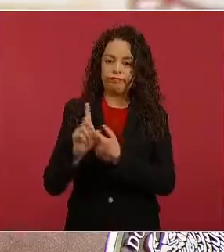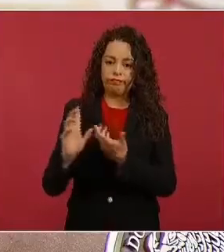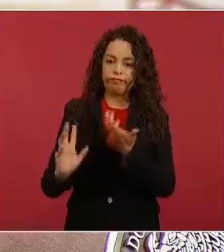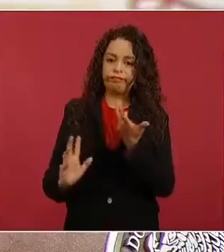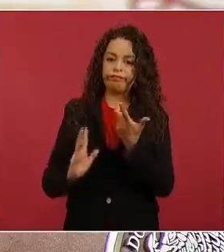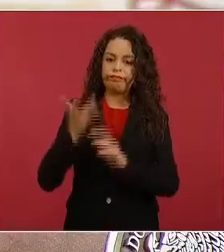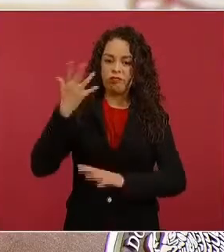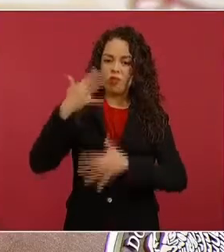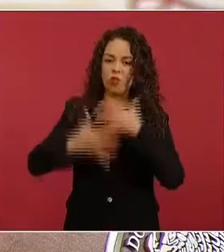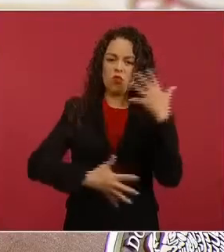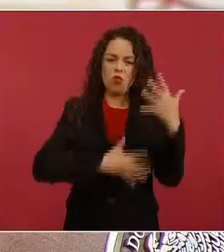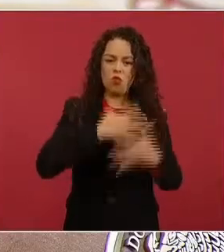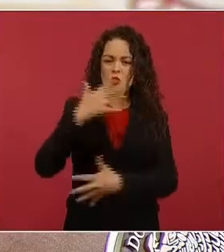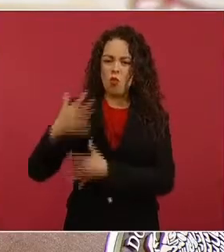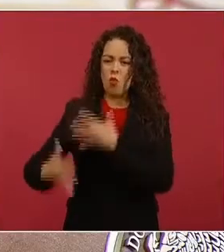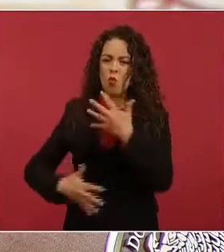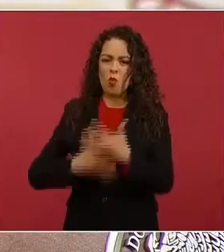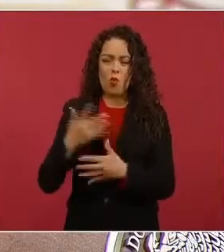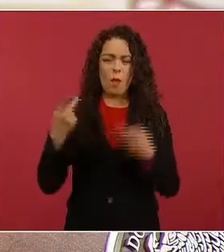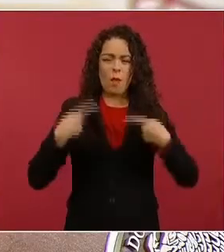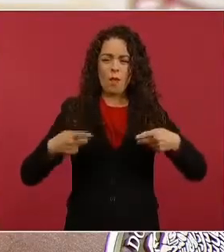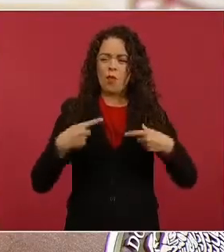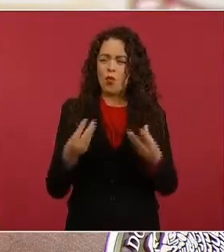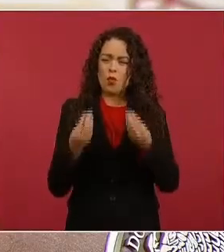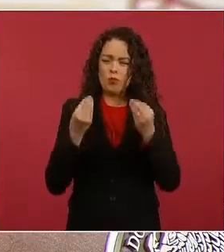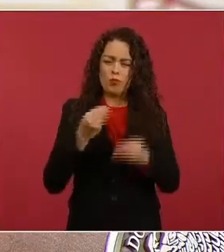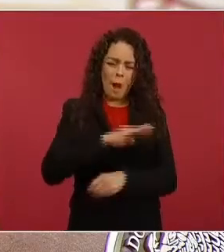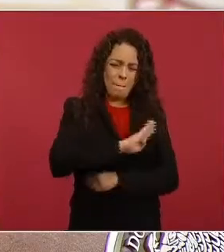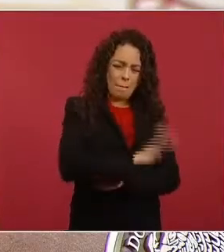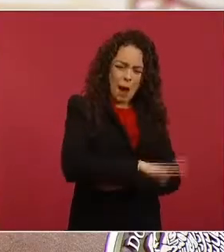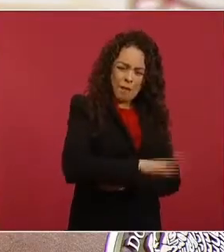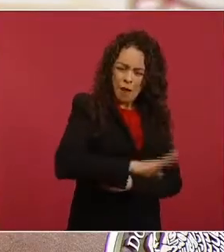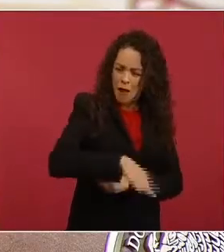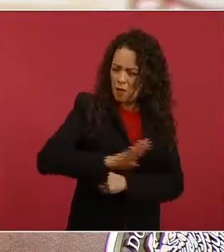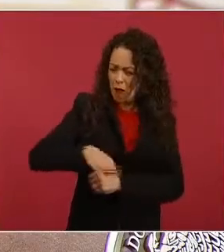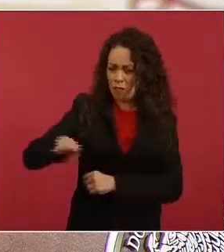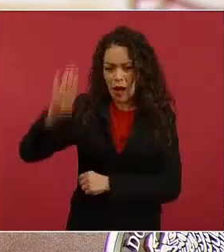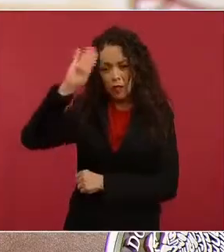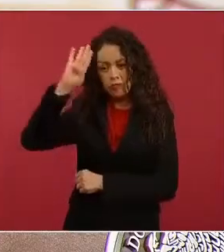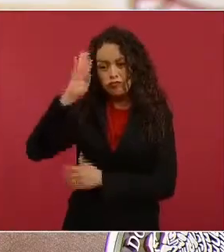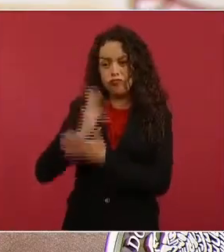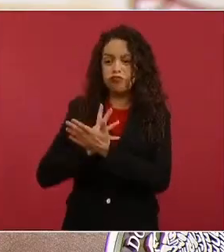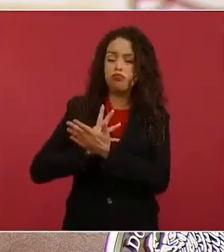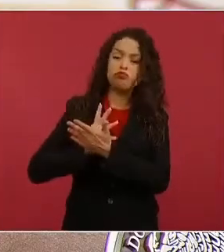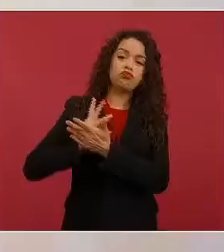y hubieron muchos muertos, y